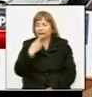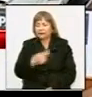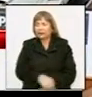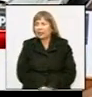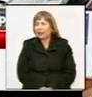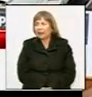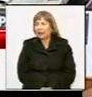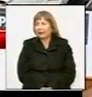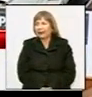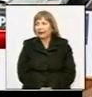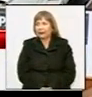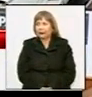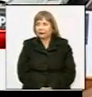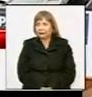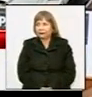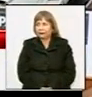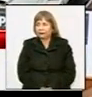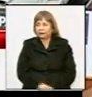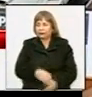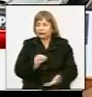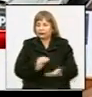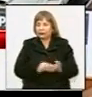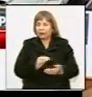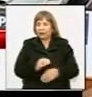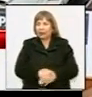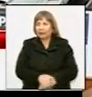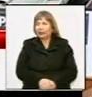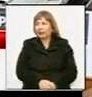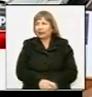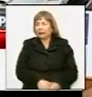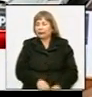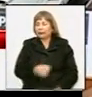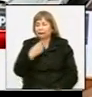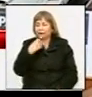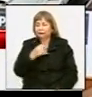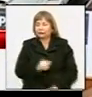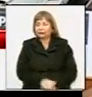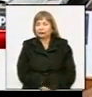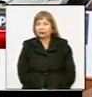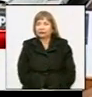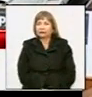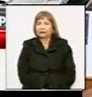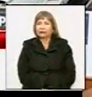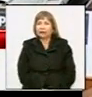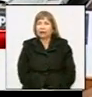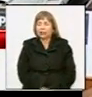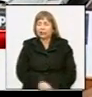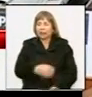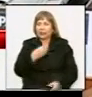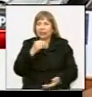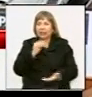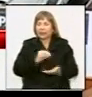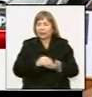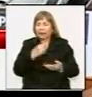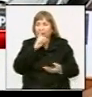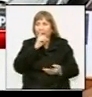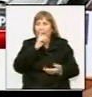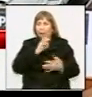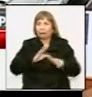poni. Kaina konari konemuten ha Jesús pakako ikusuntak. Upayako